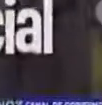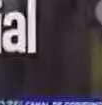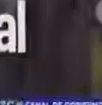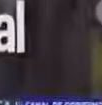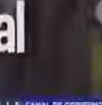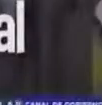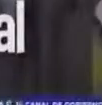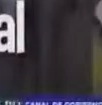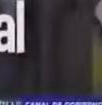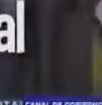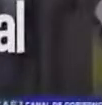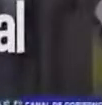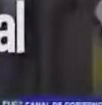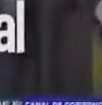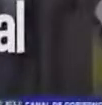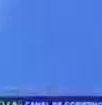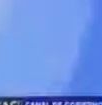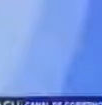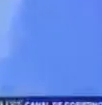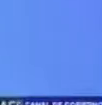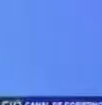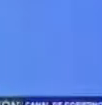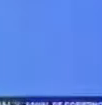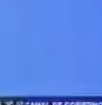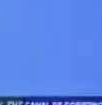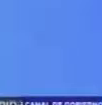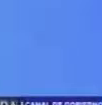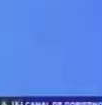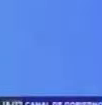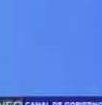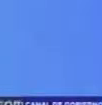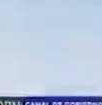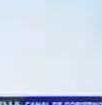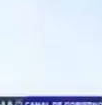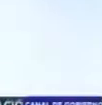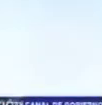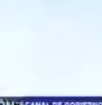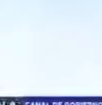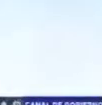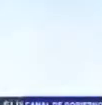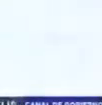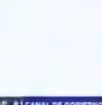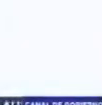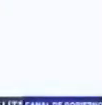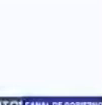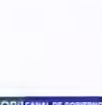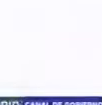Apoyo psicosocial, esto y mucho más en Aprendo en Casa.